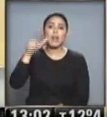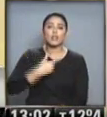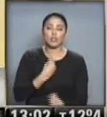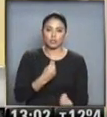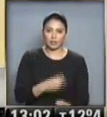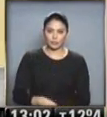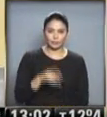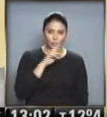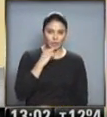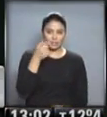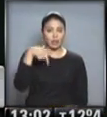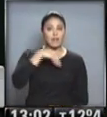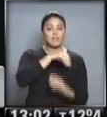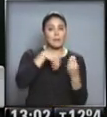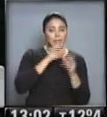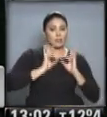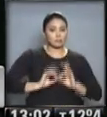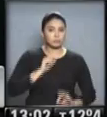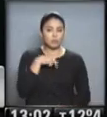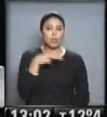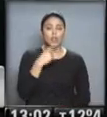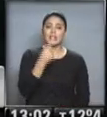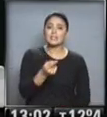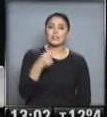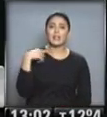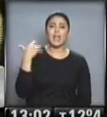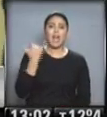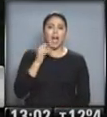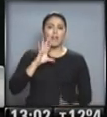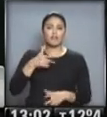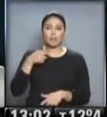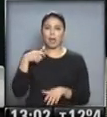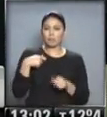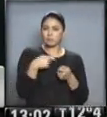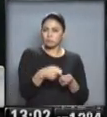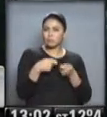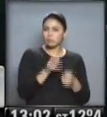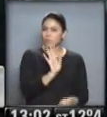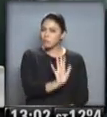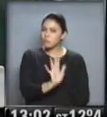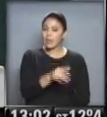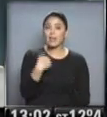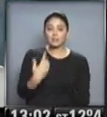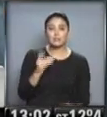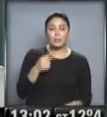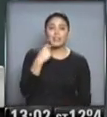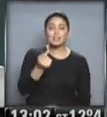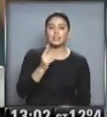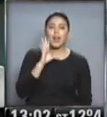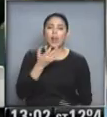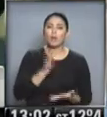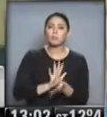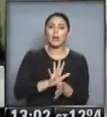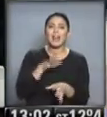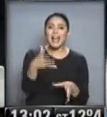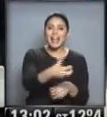mayor y entonces y su familia insisten con esta teoría de los apremios ilegales de la amenaza incluso llegaron a hablar de algo así como un